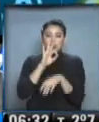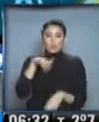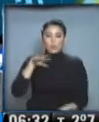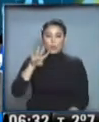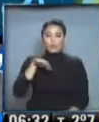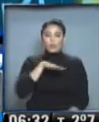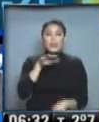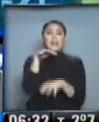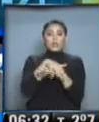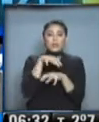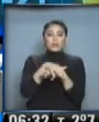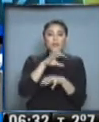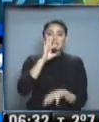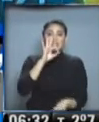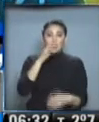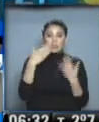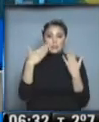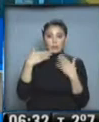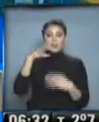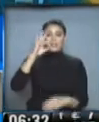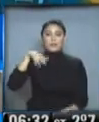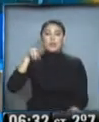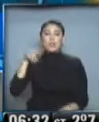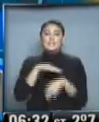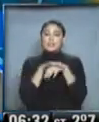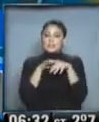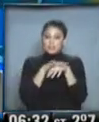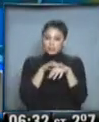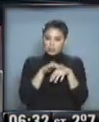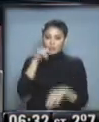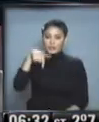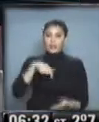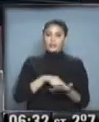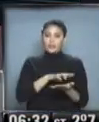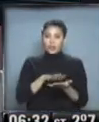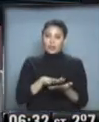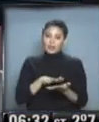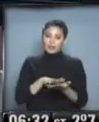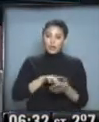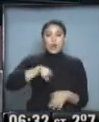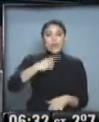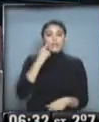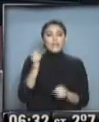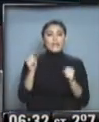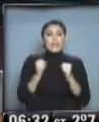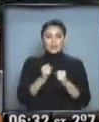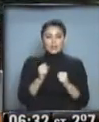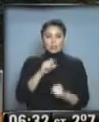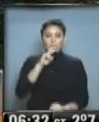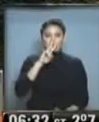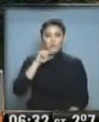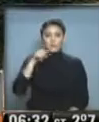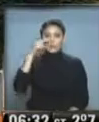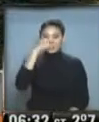Iguazú, 0 grados la temperatura y 2 bajo cero la sensación térmica. Aquí, en la ciudad de Buenos Aires, otra mañana fría, 2 grados